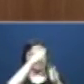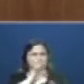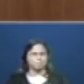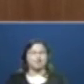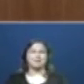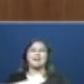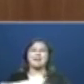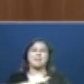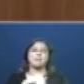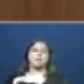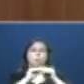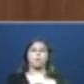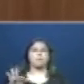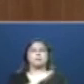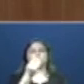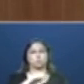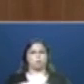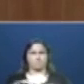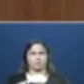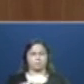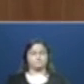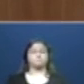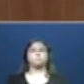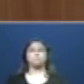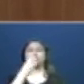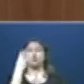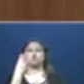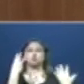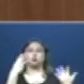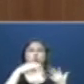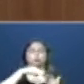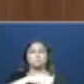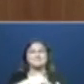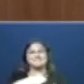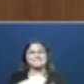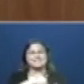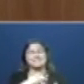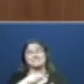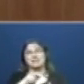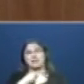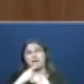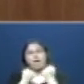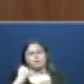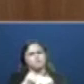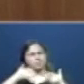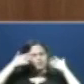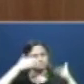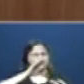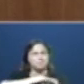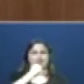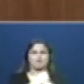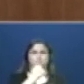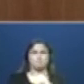activa 8600 actividades del instituto de la juventud orientadas al empleo un 45 más 45 más que en el año